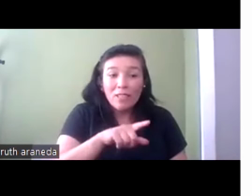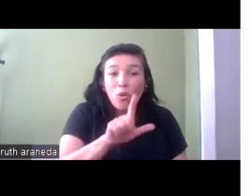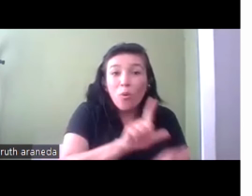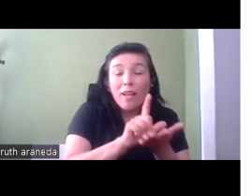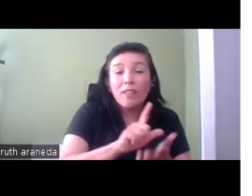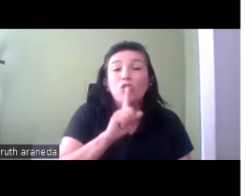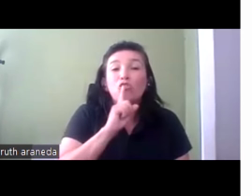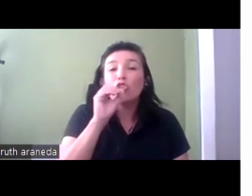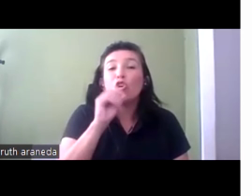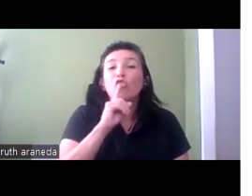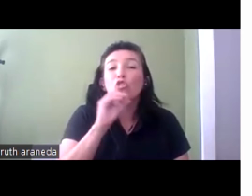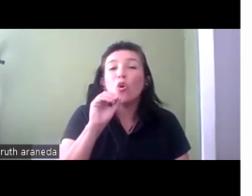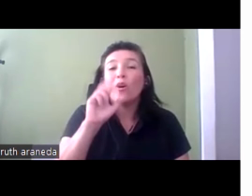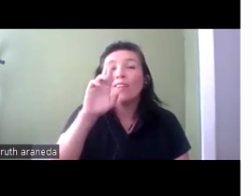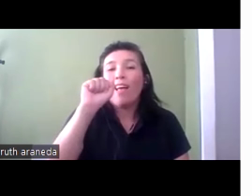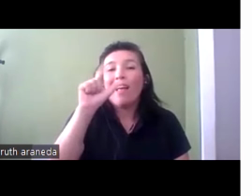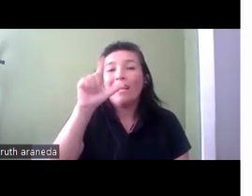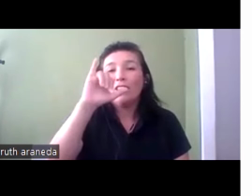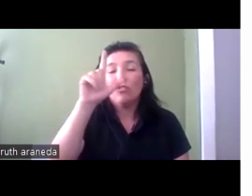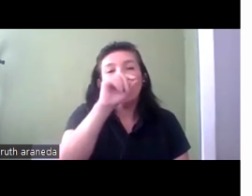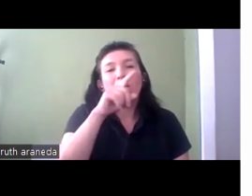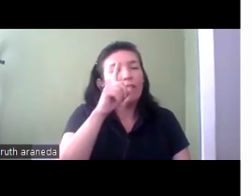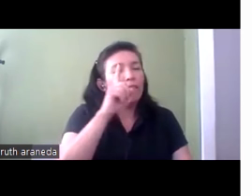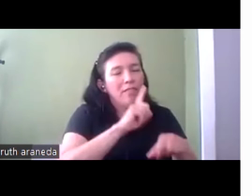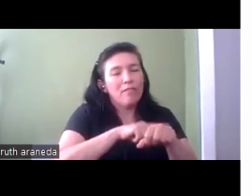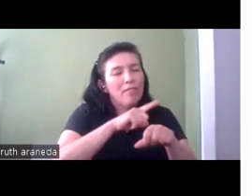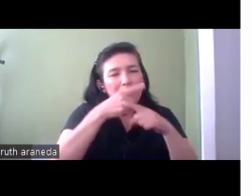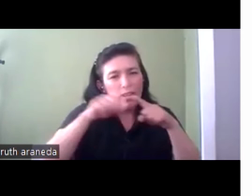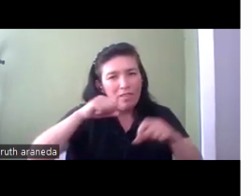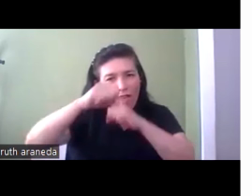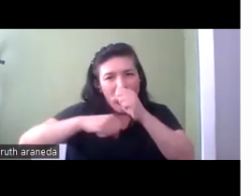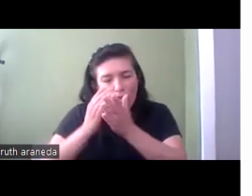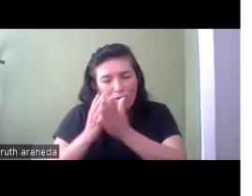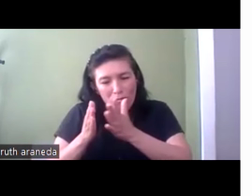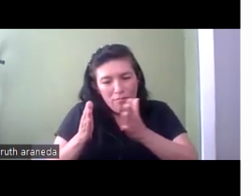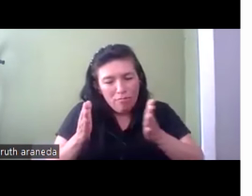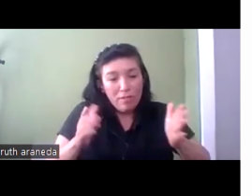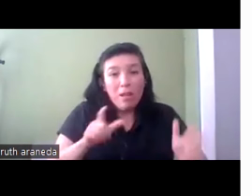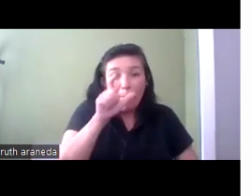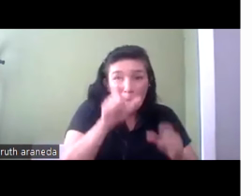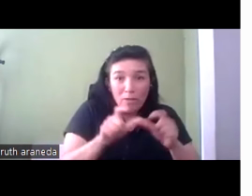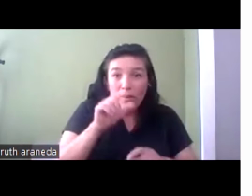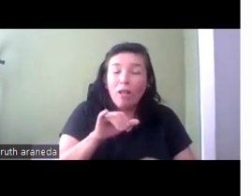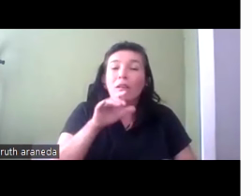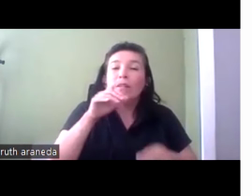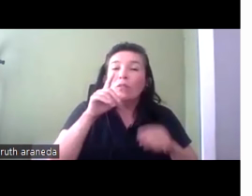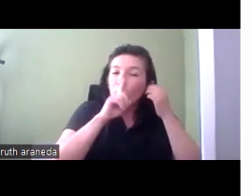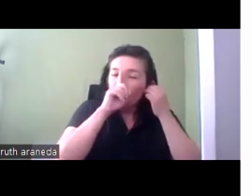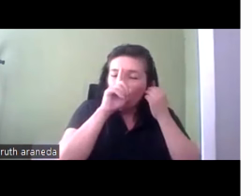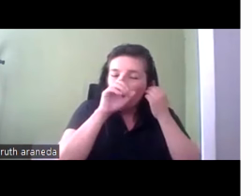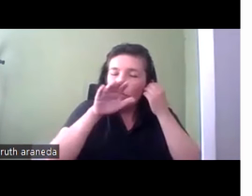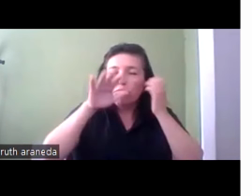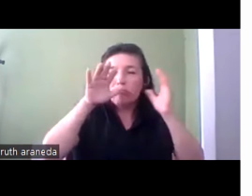las evidencias que hemos encontrado pertenecen a distintos periodos que han fijado una extensa y continua ocupación del espacio desde momentos prehispánicos,